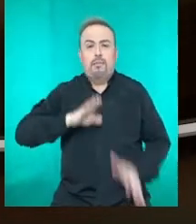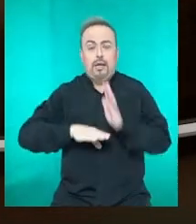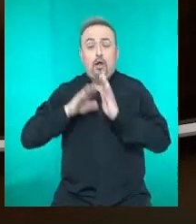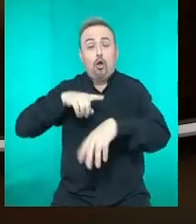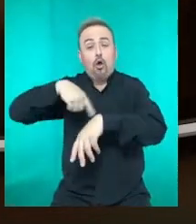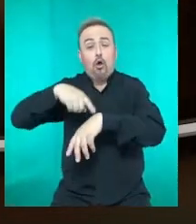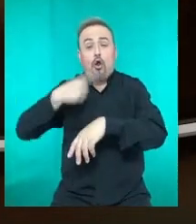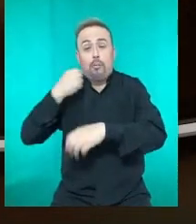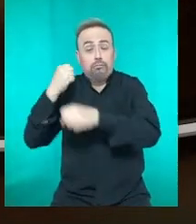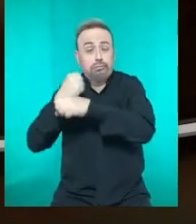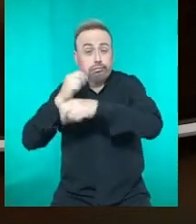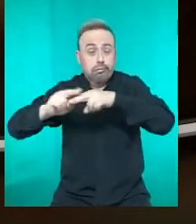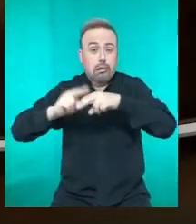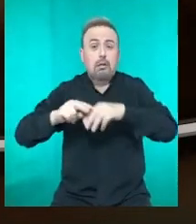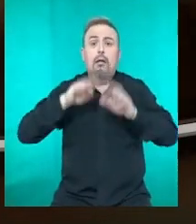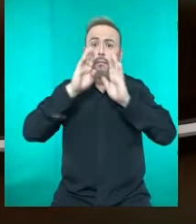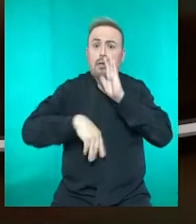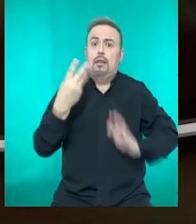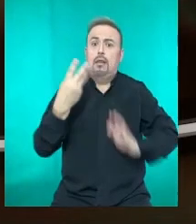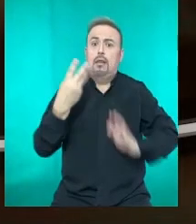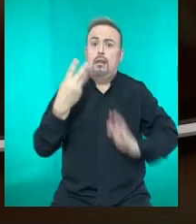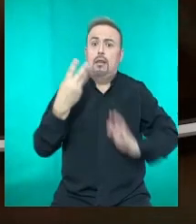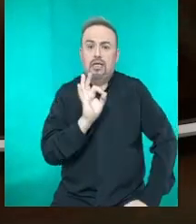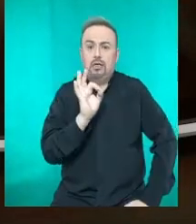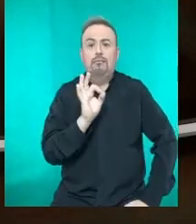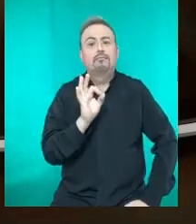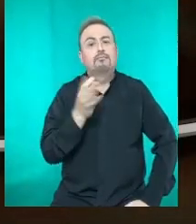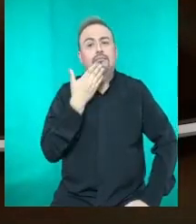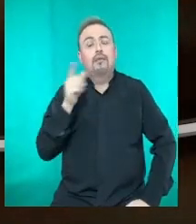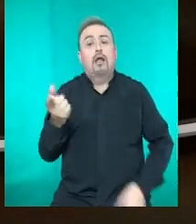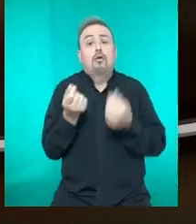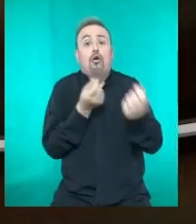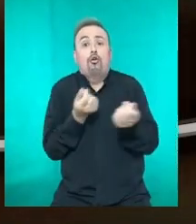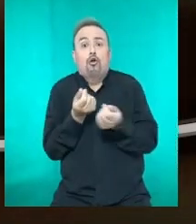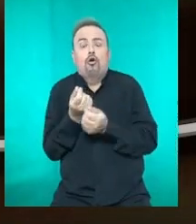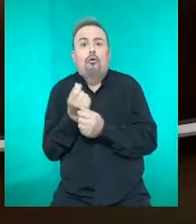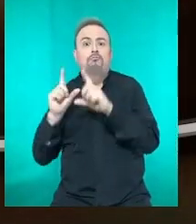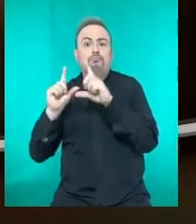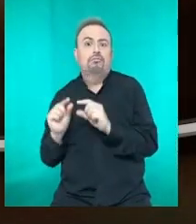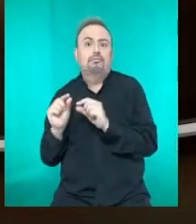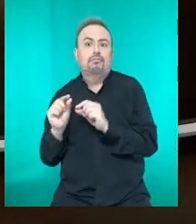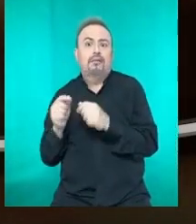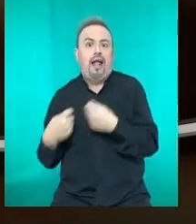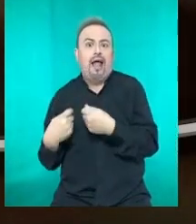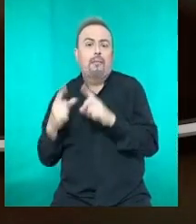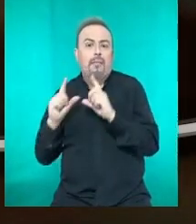como podemos ver ahí, disminuyó en un 30%, y así también los costos relativos disminuyeron. Por lo